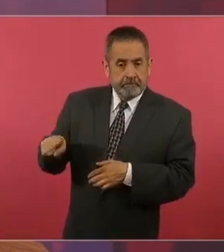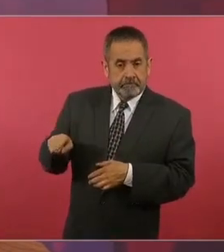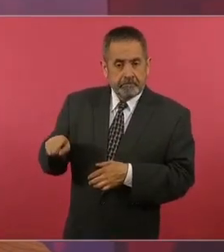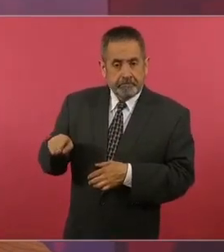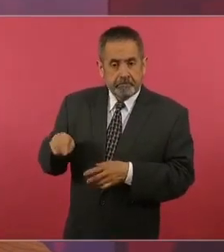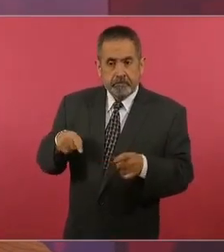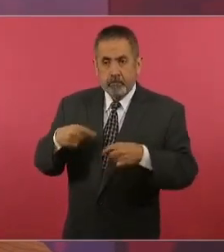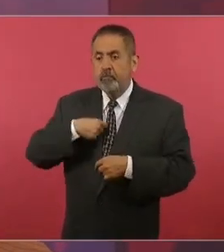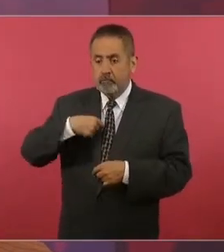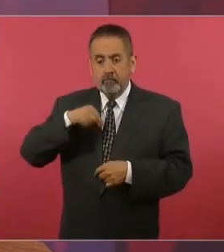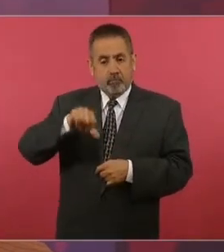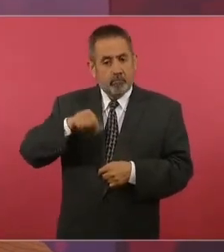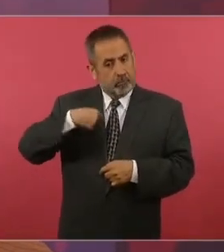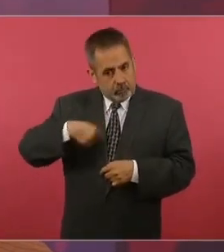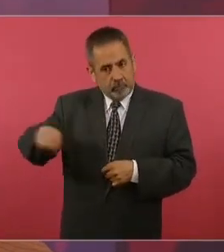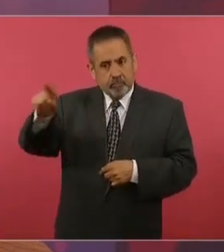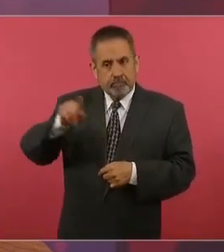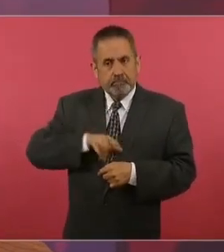hoy voy para allá.